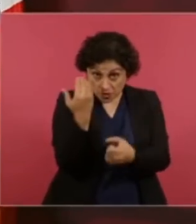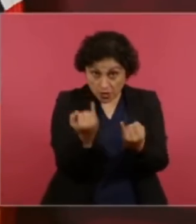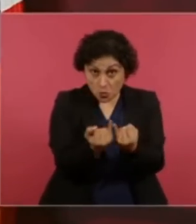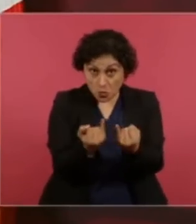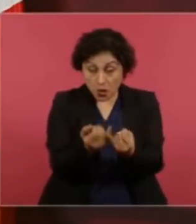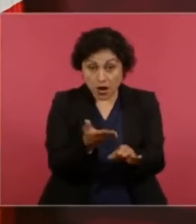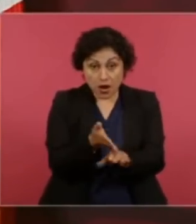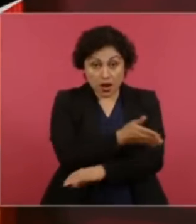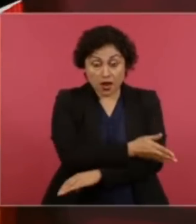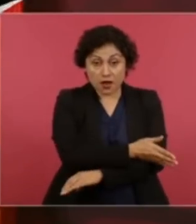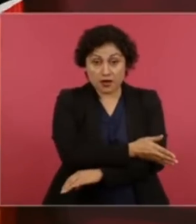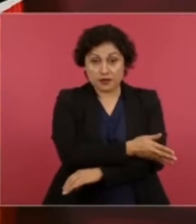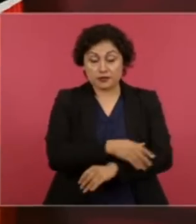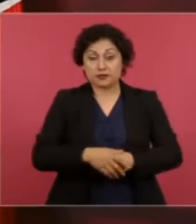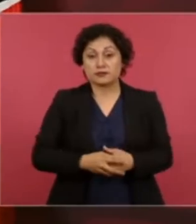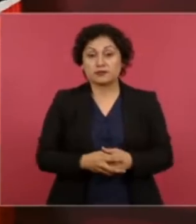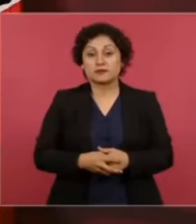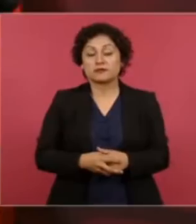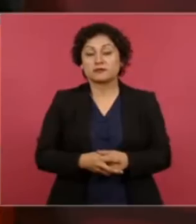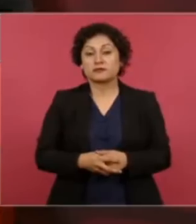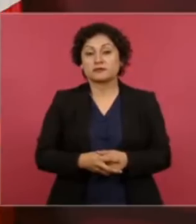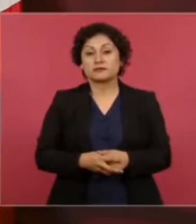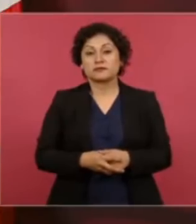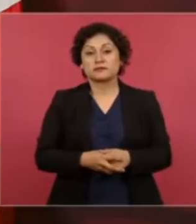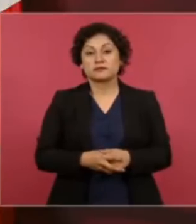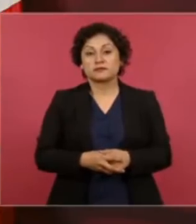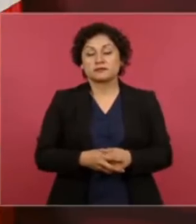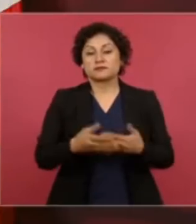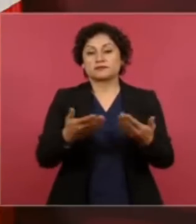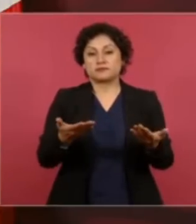que el gobierno sea para una minoría,